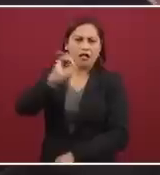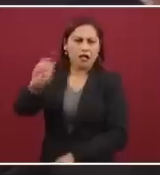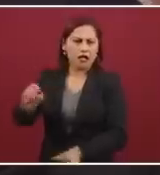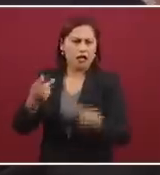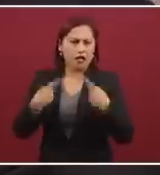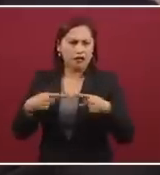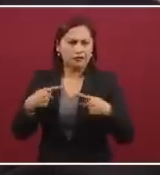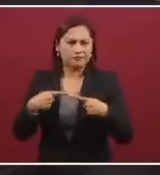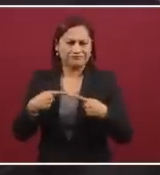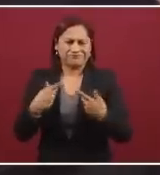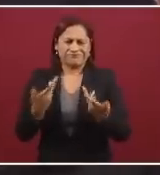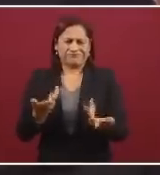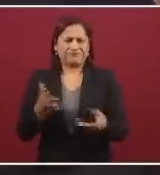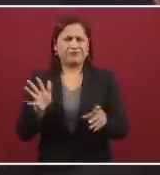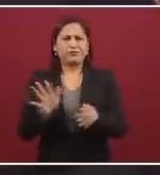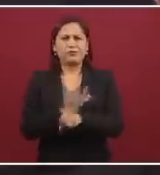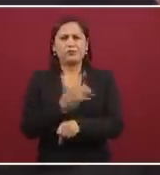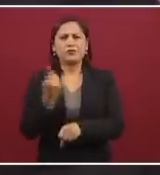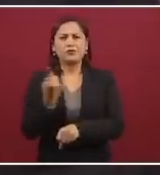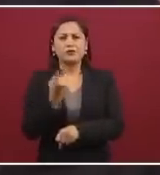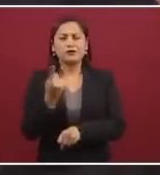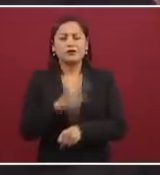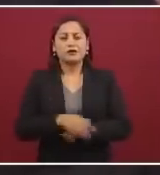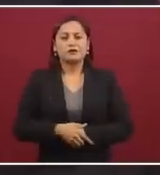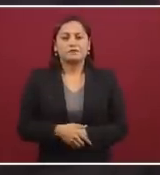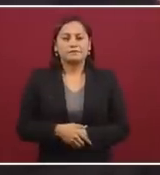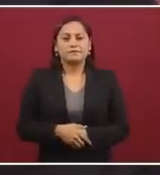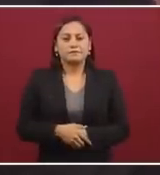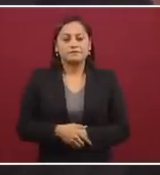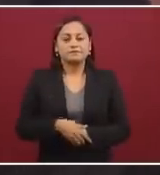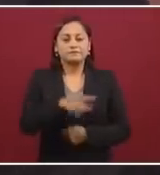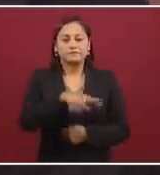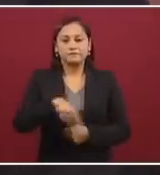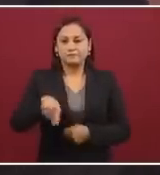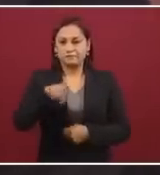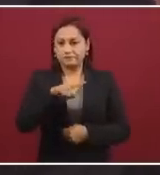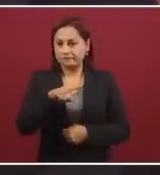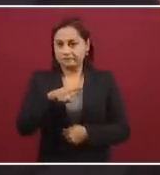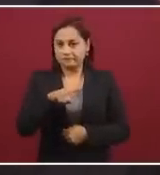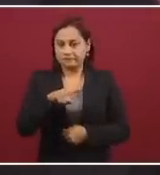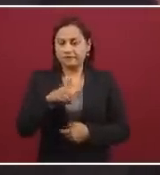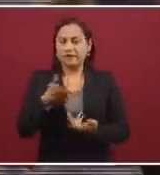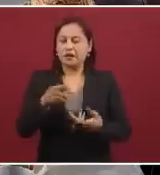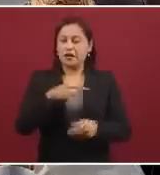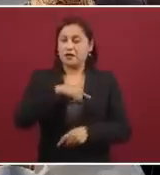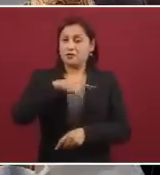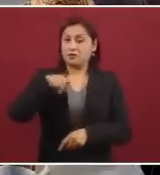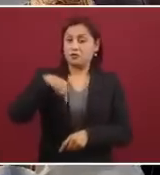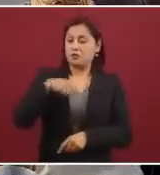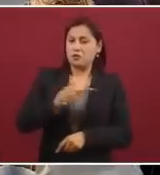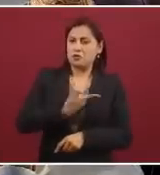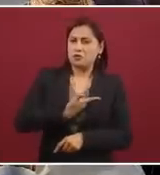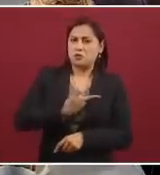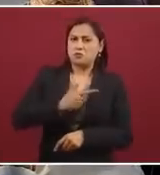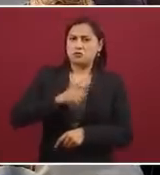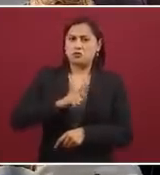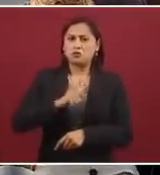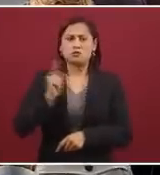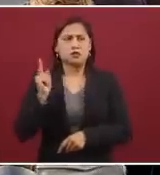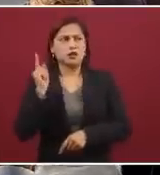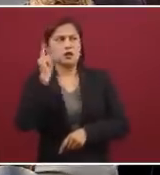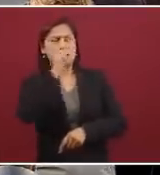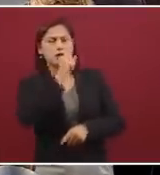gusta que traten mal a nuestros paisanos y los